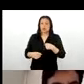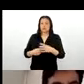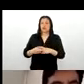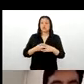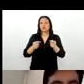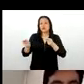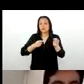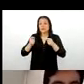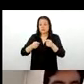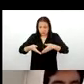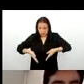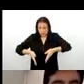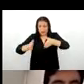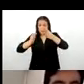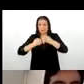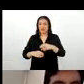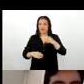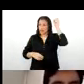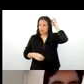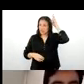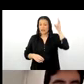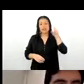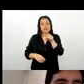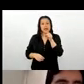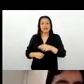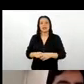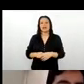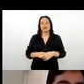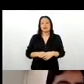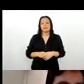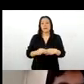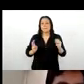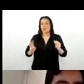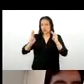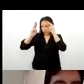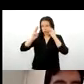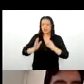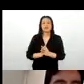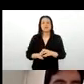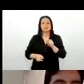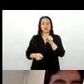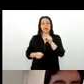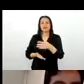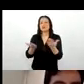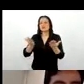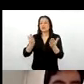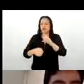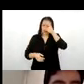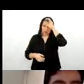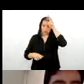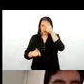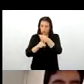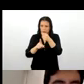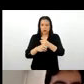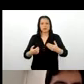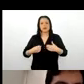caminos incas, ¿no? Desde el Santuario, el Santuario Histórico Machu Picchu, esto está igual ubicado en Cusco, tenemos una